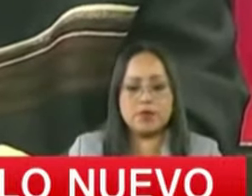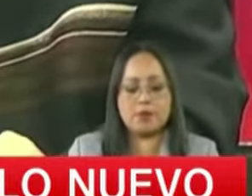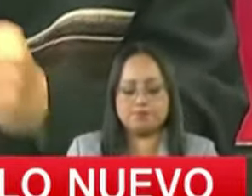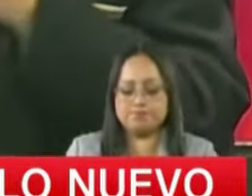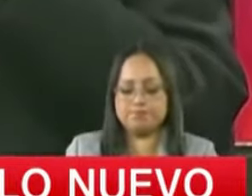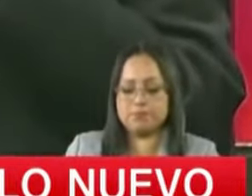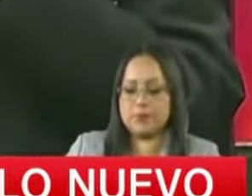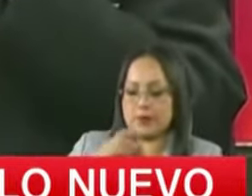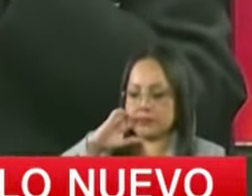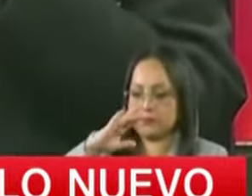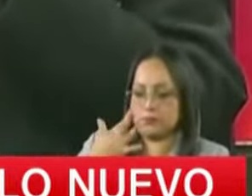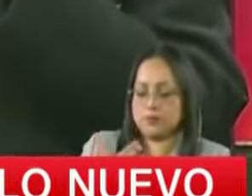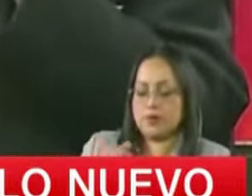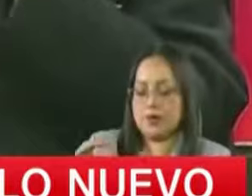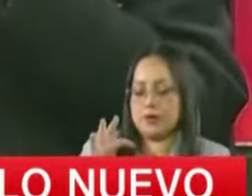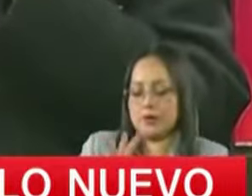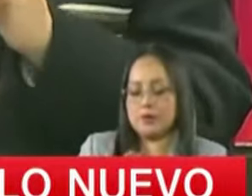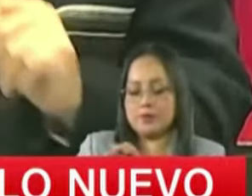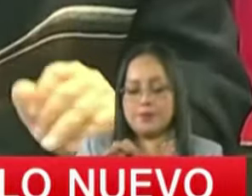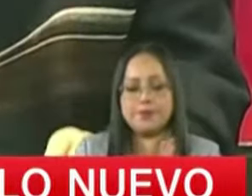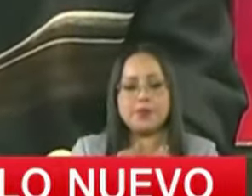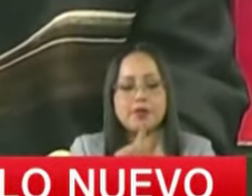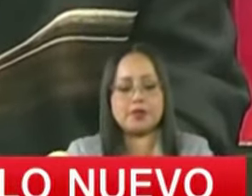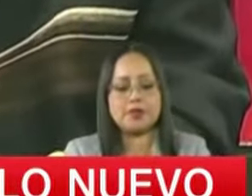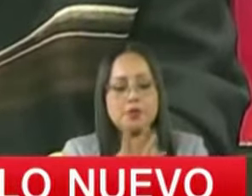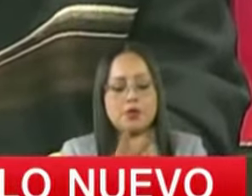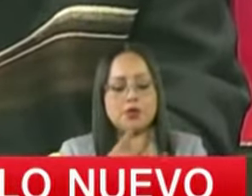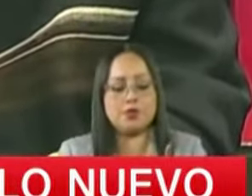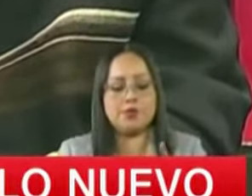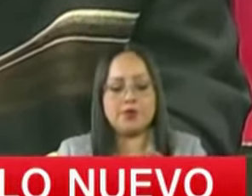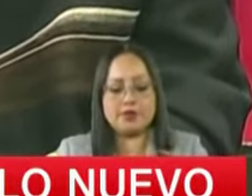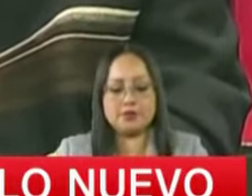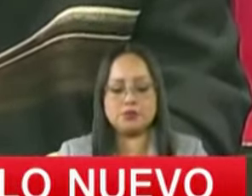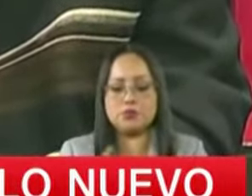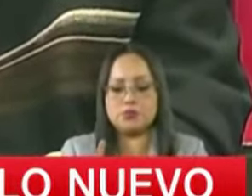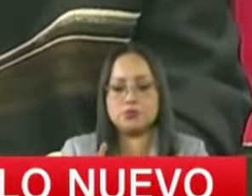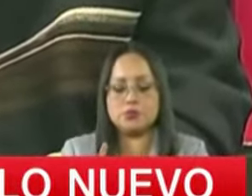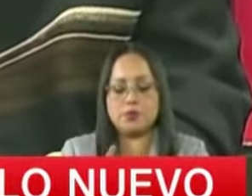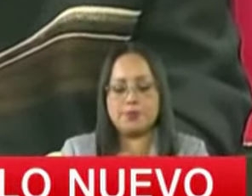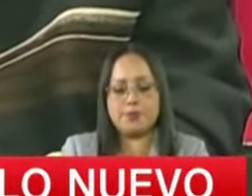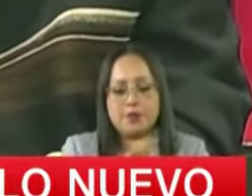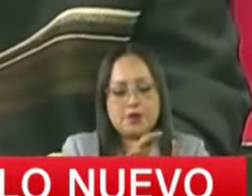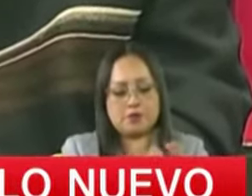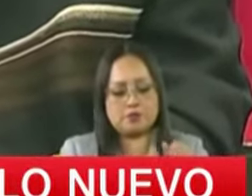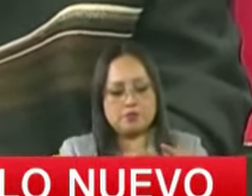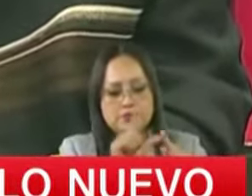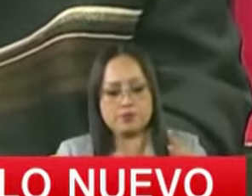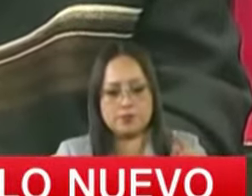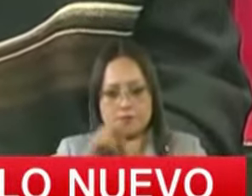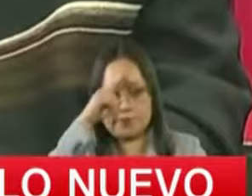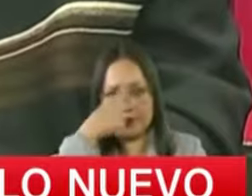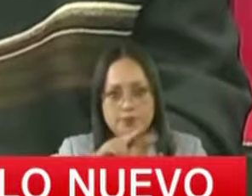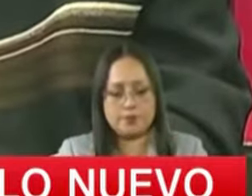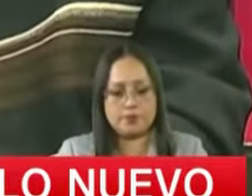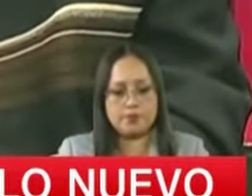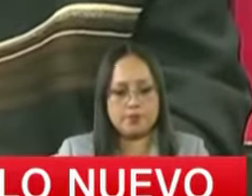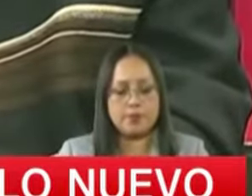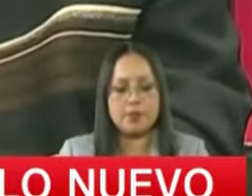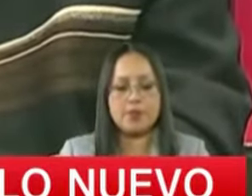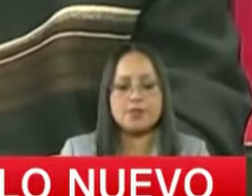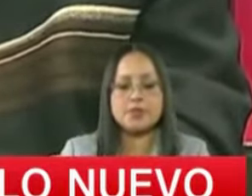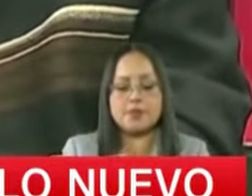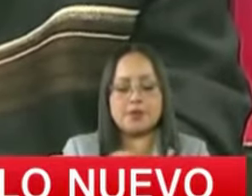facultad conferida en los artículos 74, fracción primera, de la Constitución Política de los Estados Unidos Mexicanos